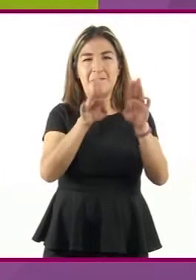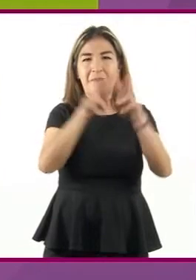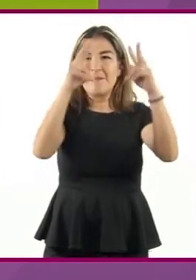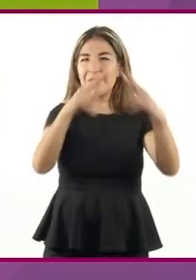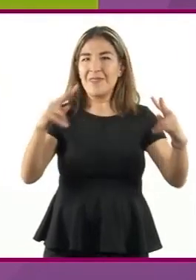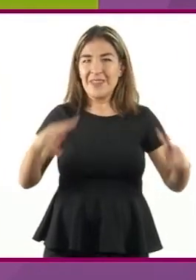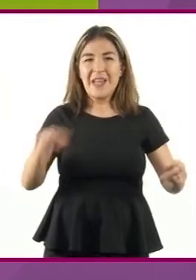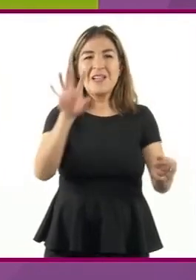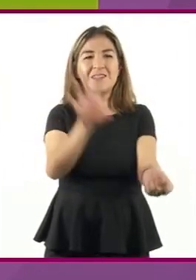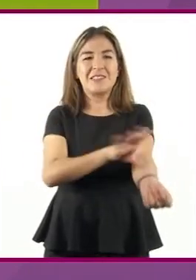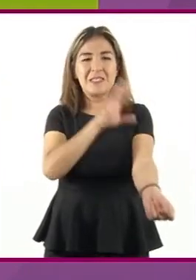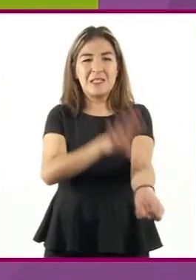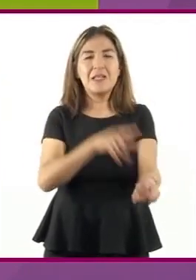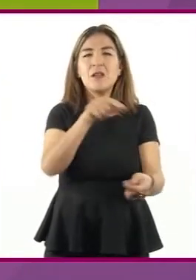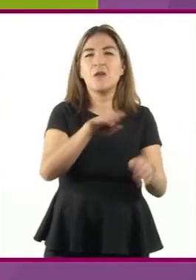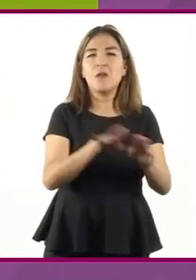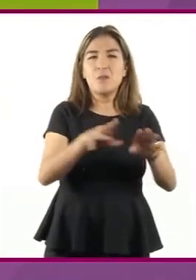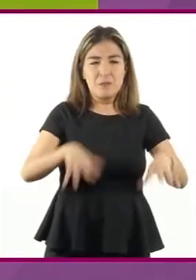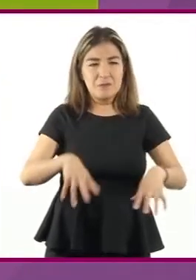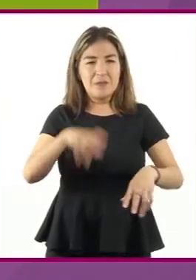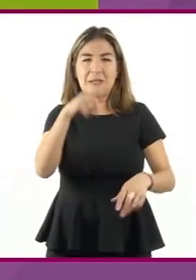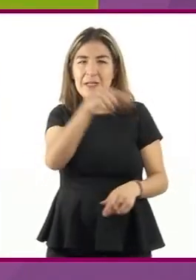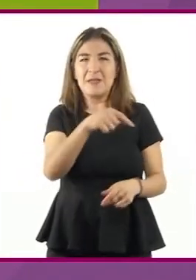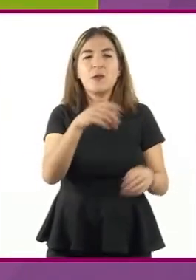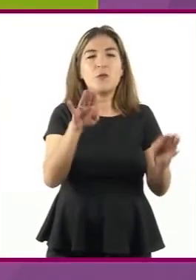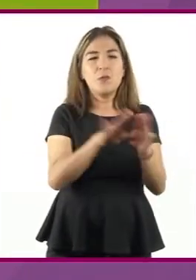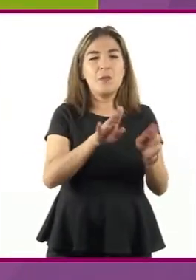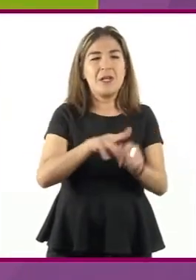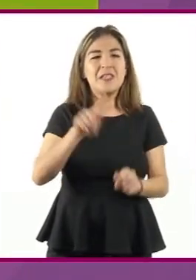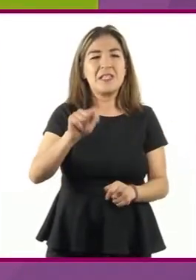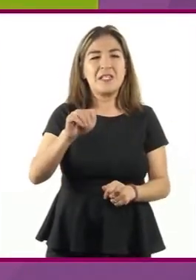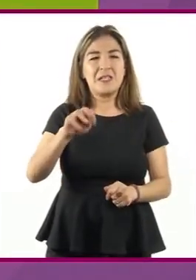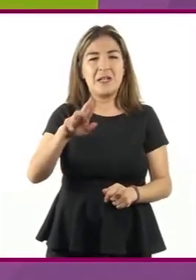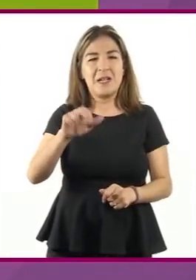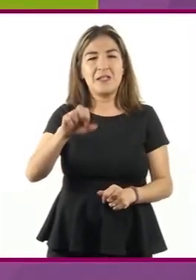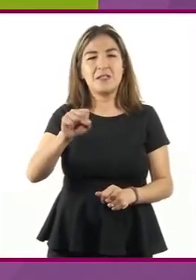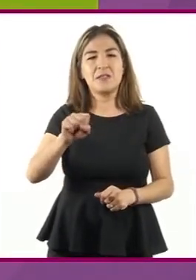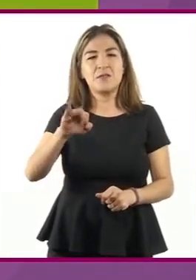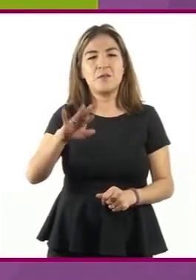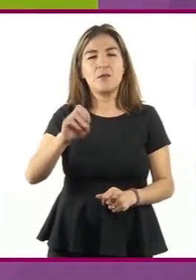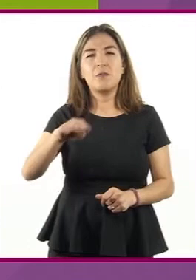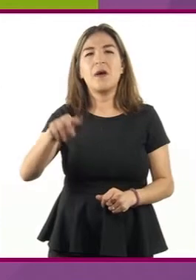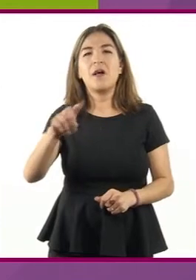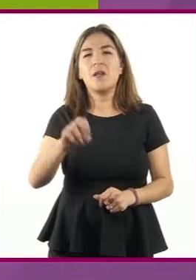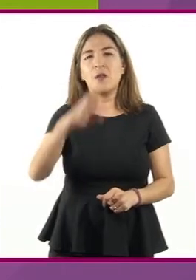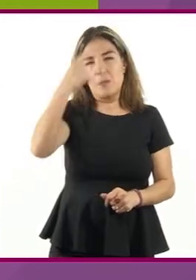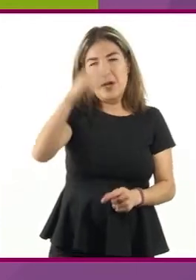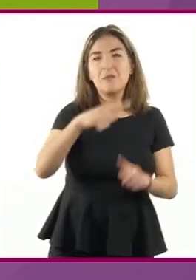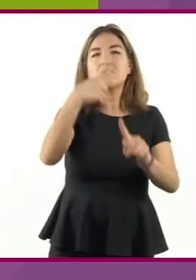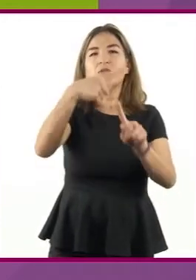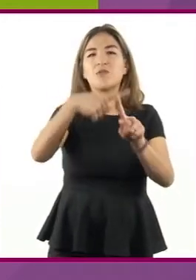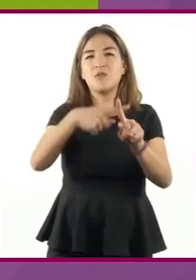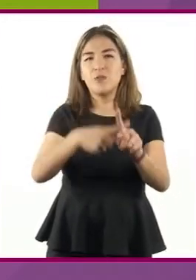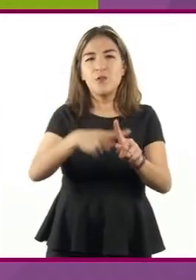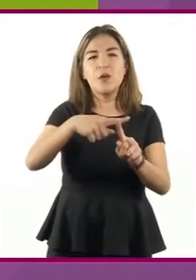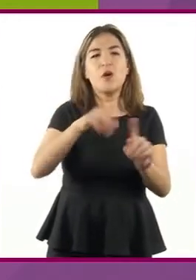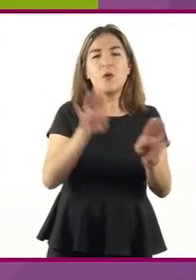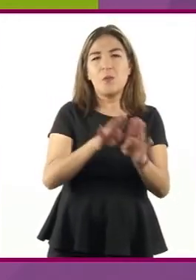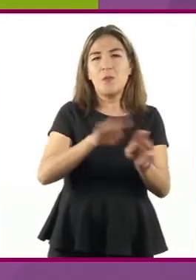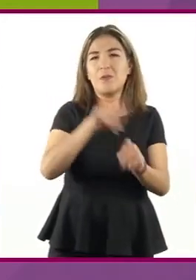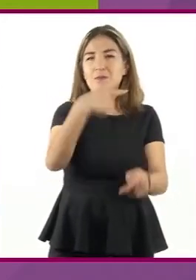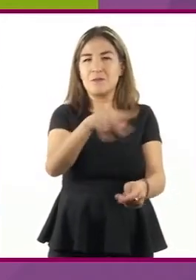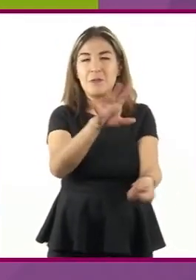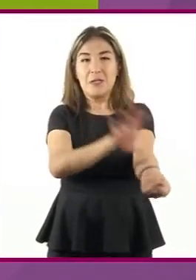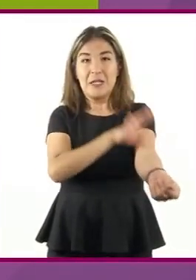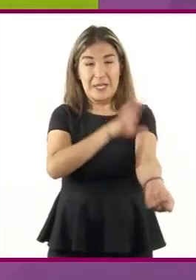es decir, un dispositivo eléctrico que aumenta la tensión y disminuye la intensidad de corriente eléctrica. De esta